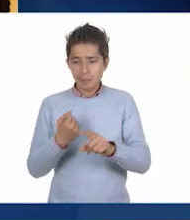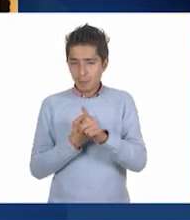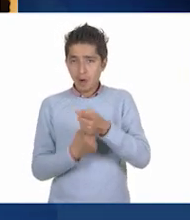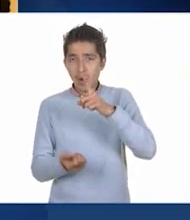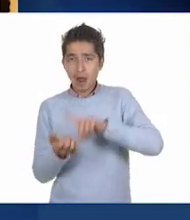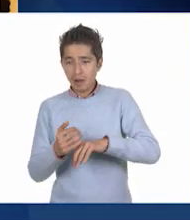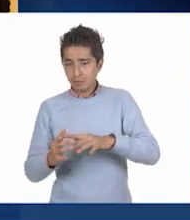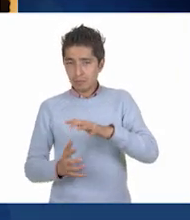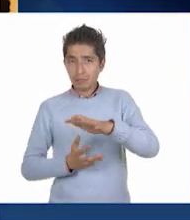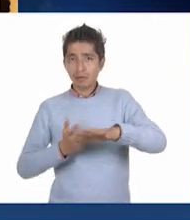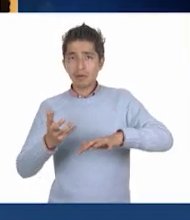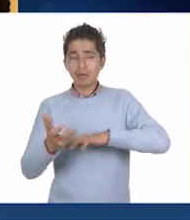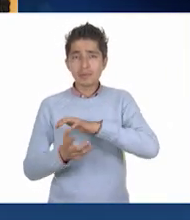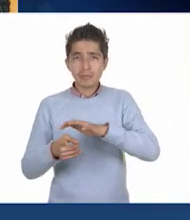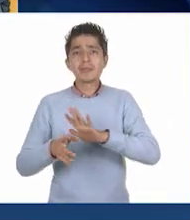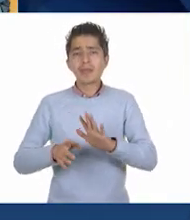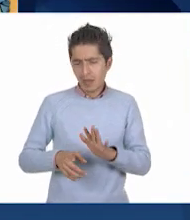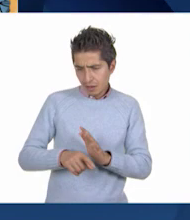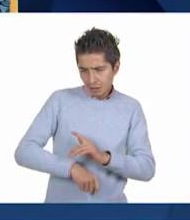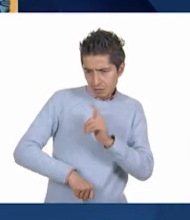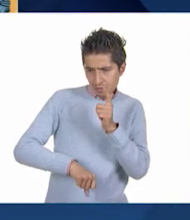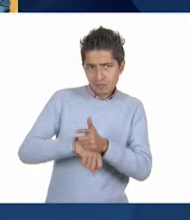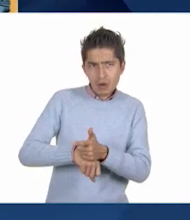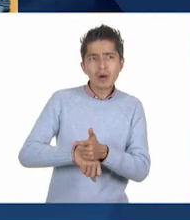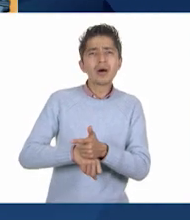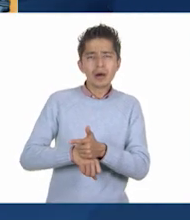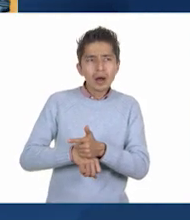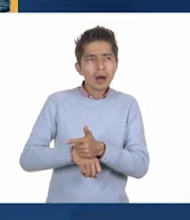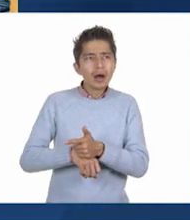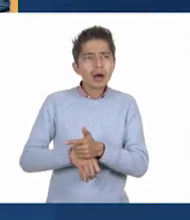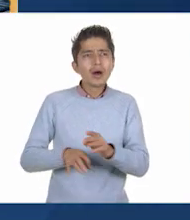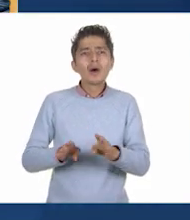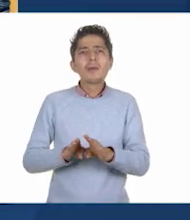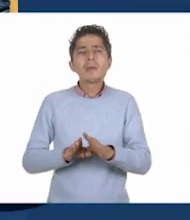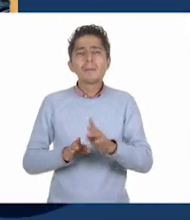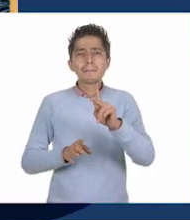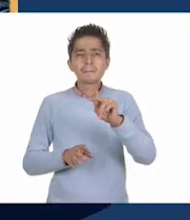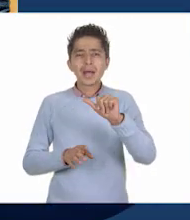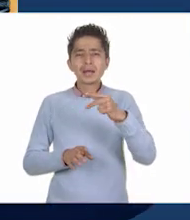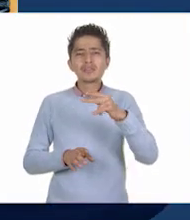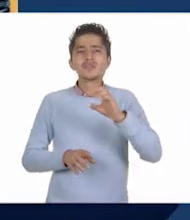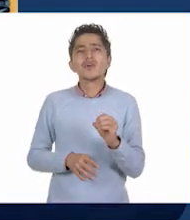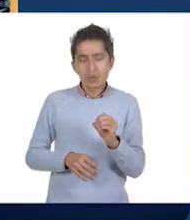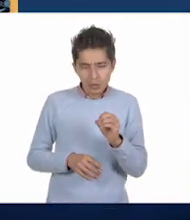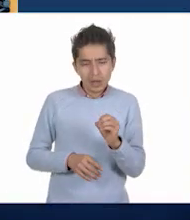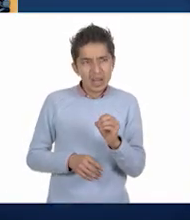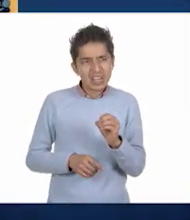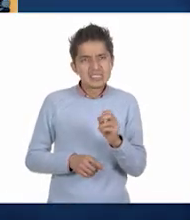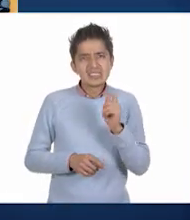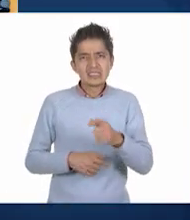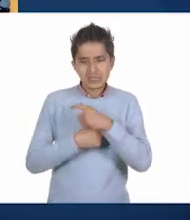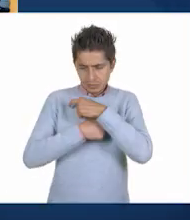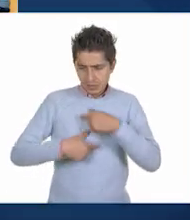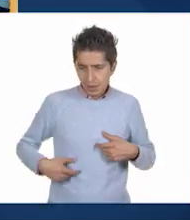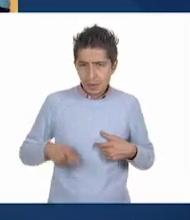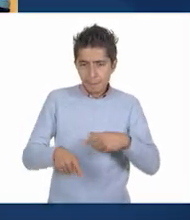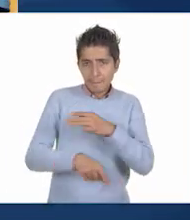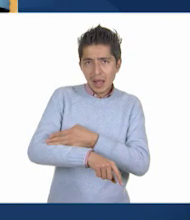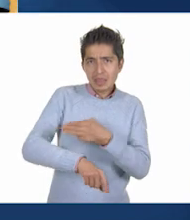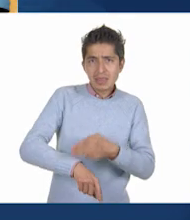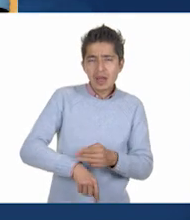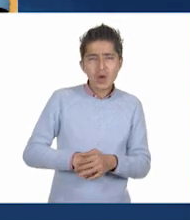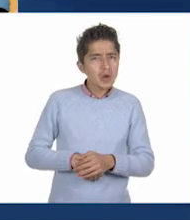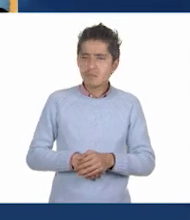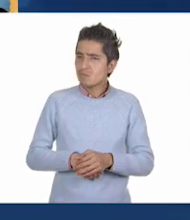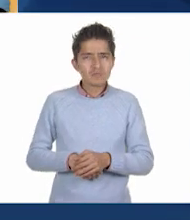entre hombres tan dispares y encontrados y Huerta trate de fusilar a Pancho por un quítame allá esa yegua, Madero no